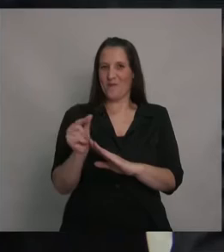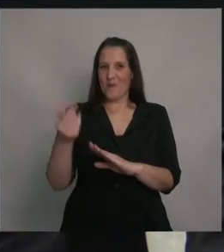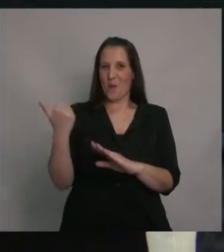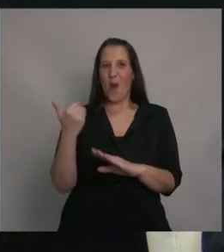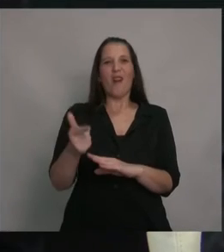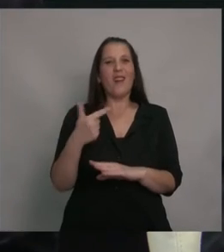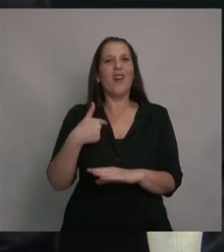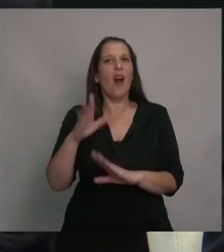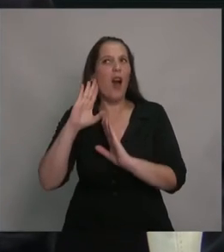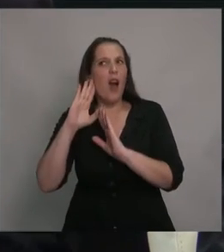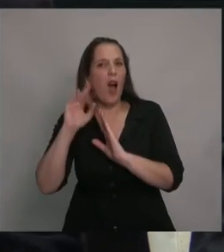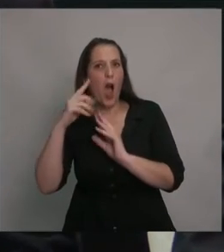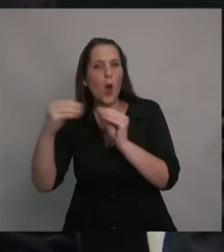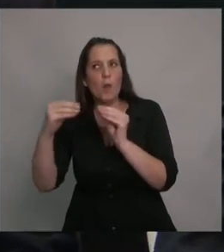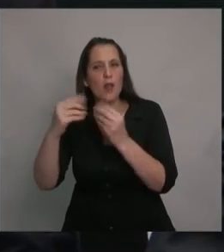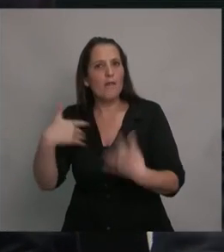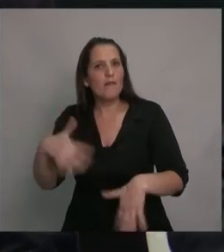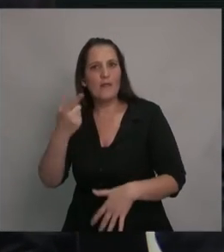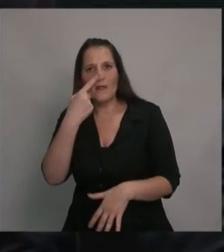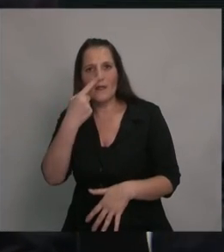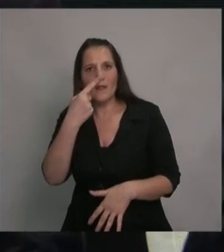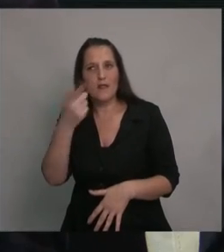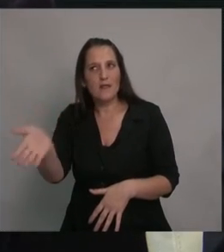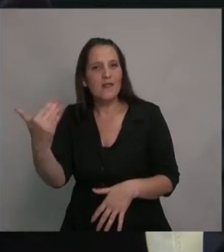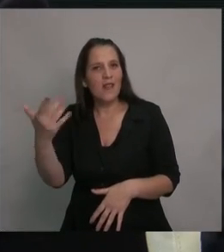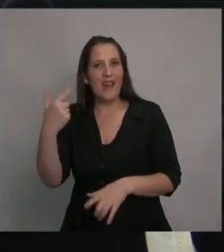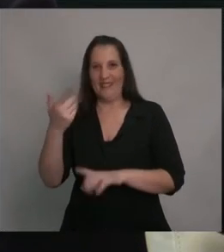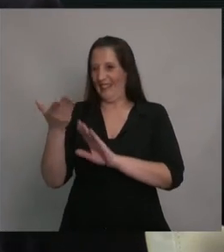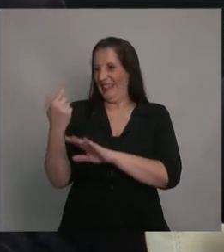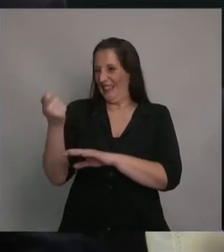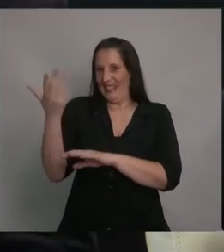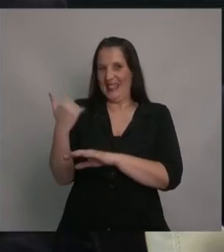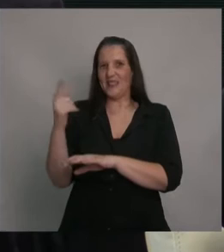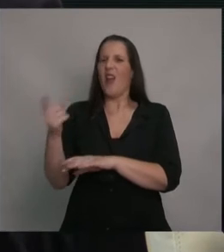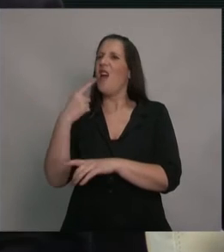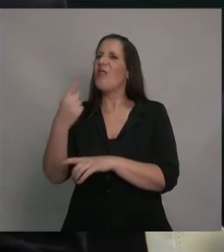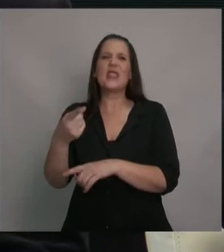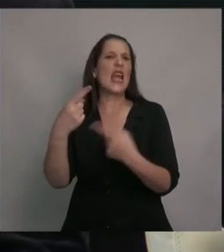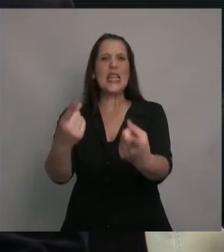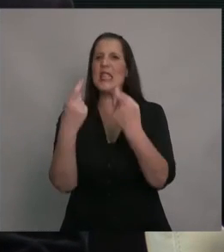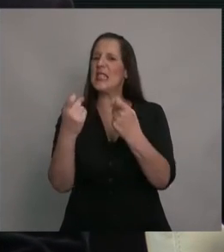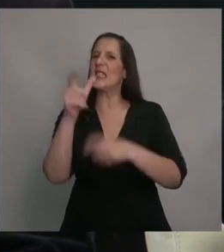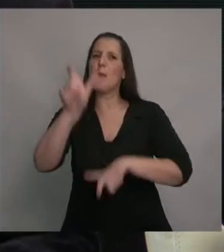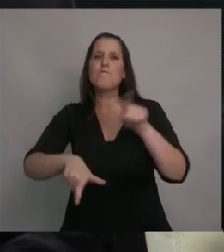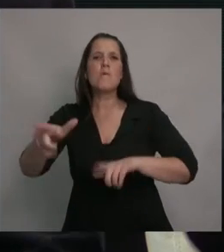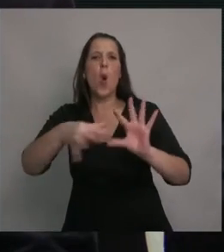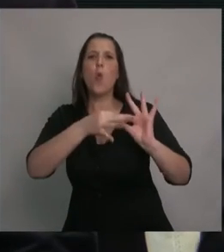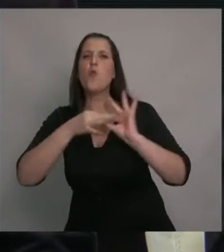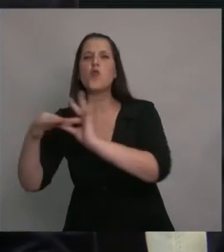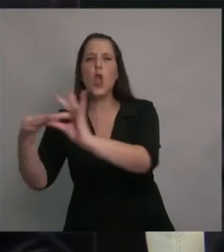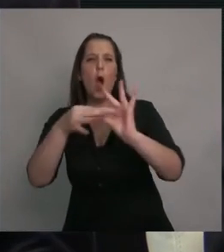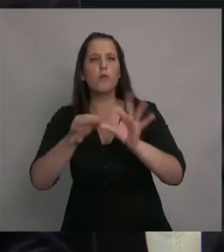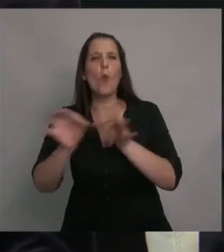Hace muy poco escuchamos con mucho interés a los compañeros que nos precedieron, que nos hablaban de la necesidad de unirnos, de actuar siempre